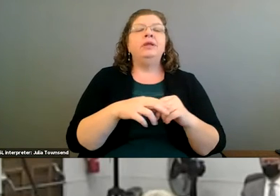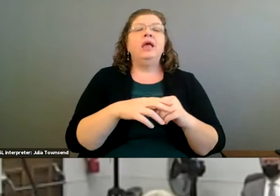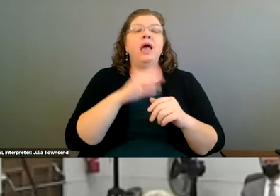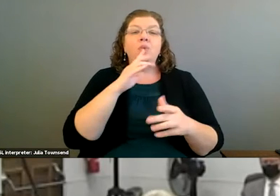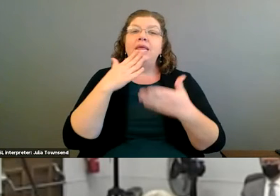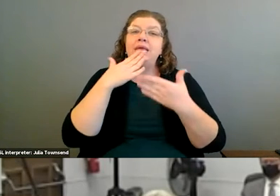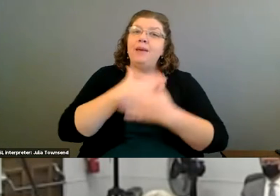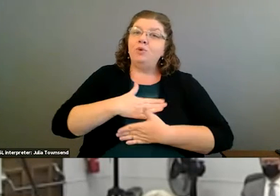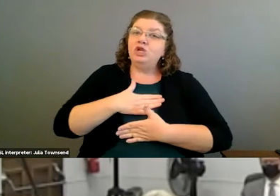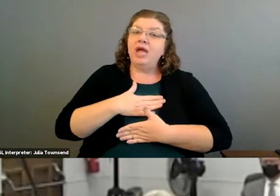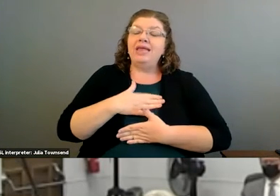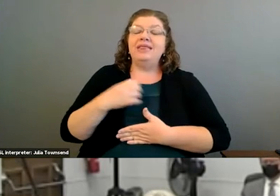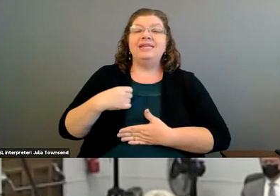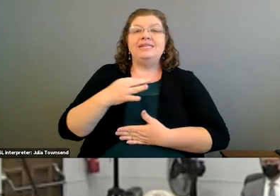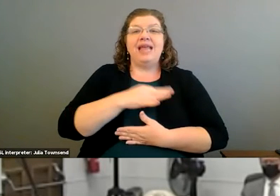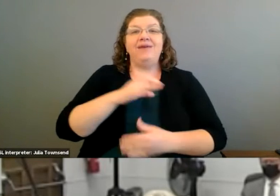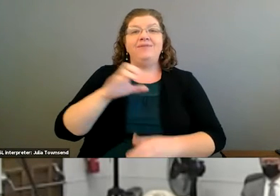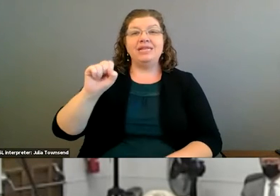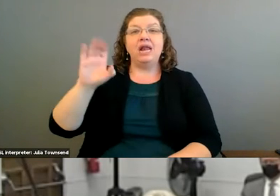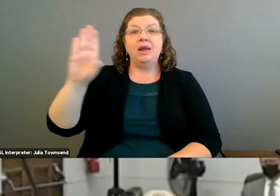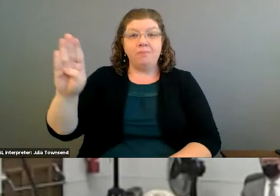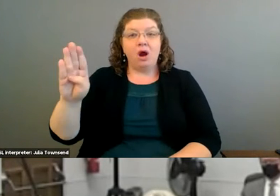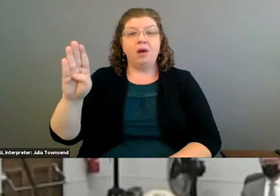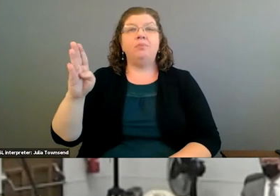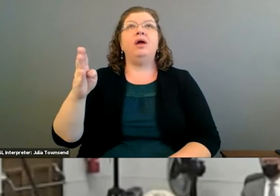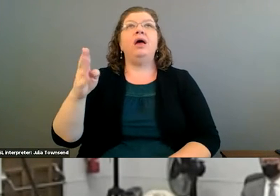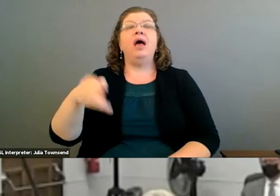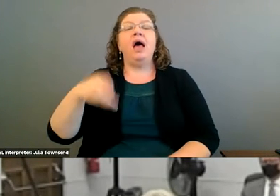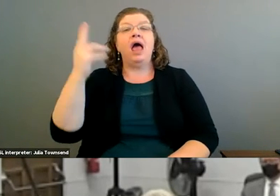y realmente aprecio el personal de Santa Barbara High por tener